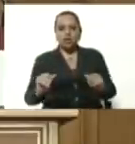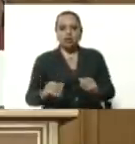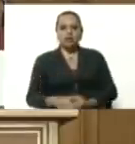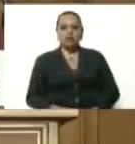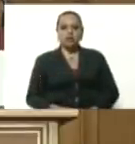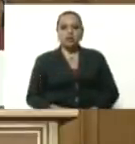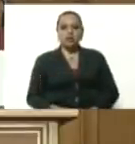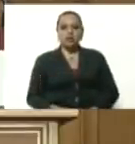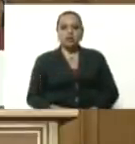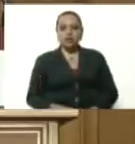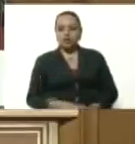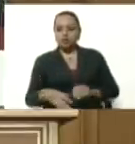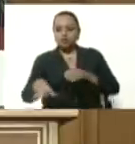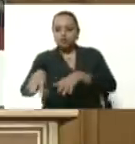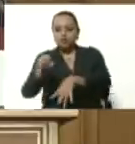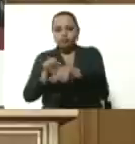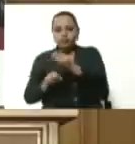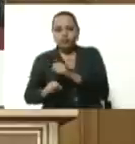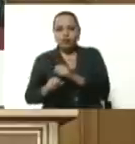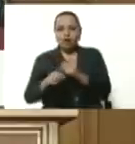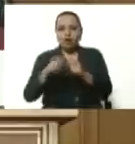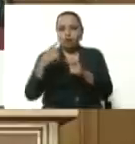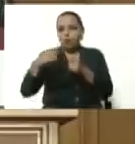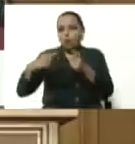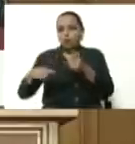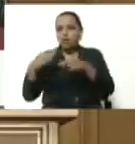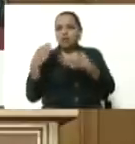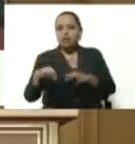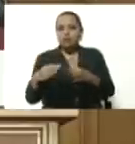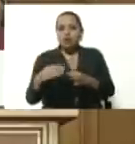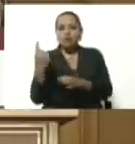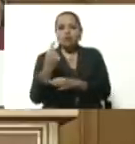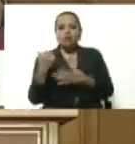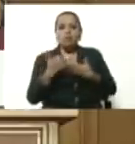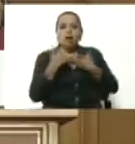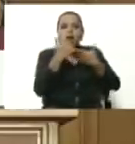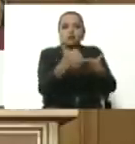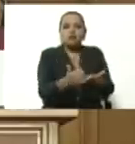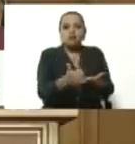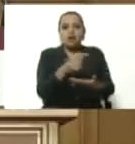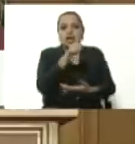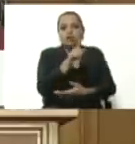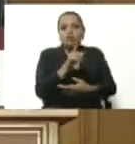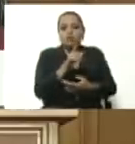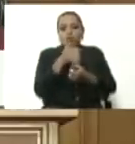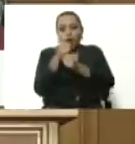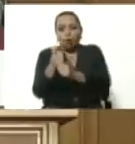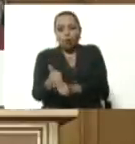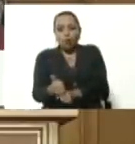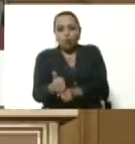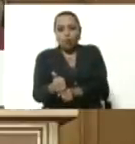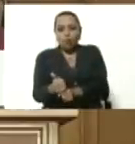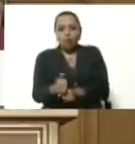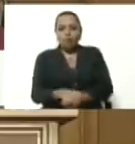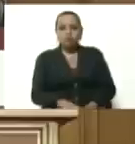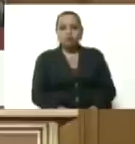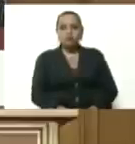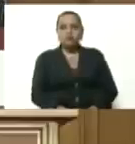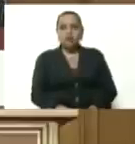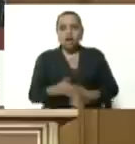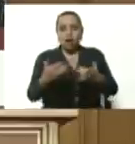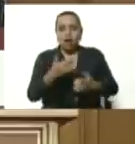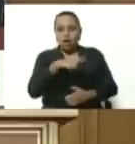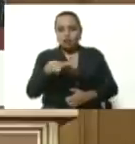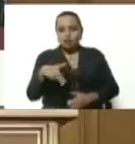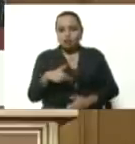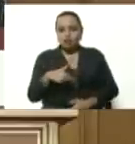las riquezas y los recursos naturales únicamente para su beneficio. Eso era una colonia. Si ahorita nosotros le